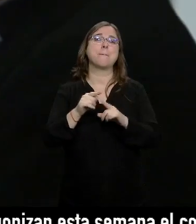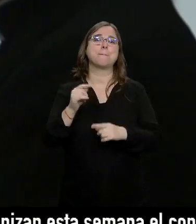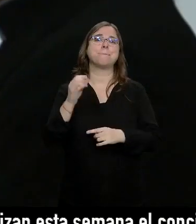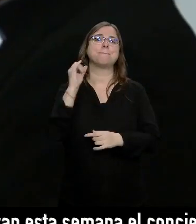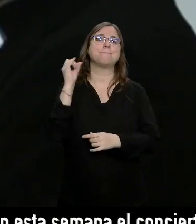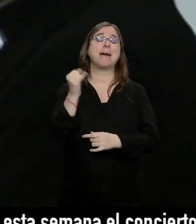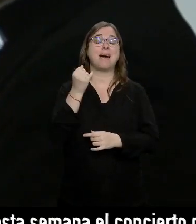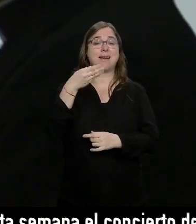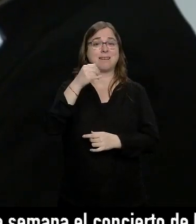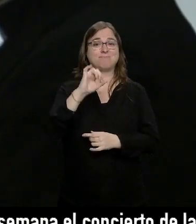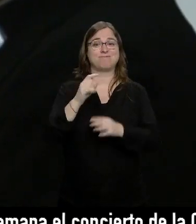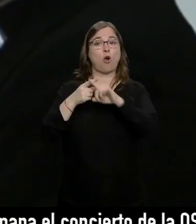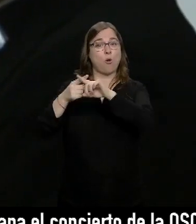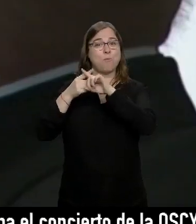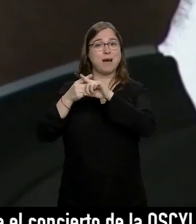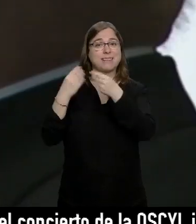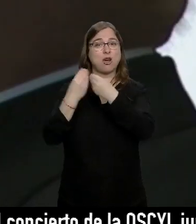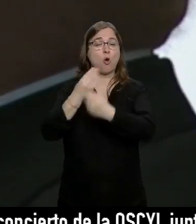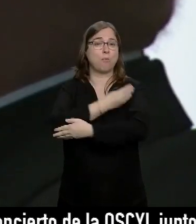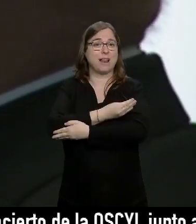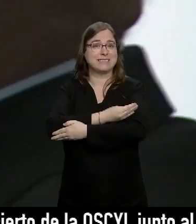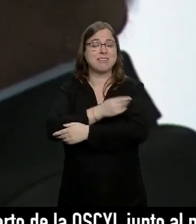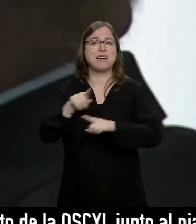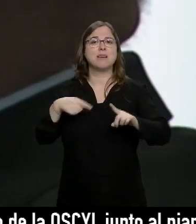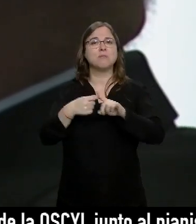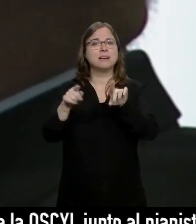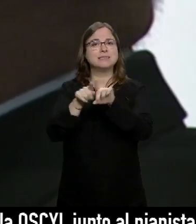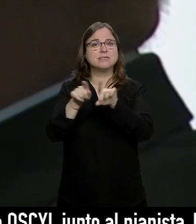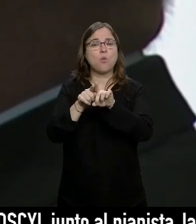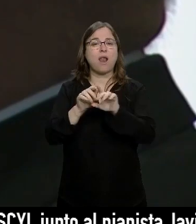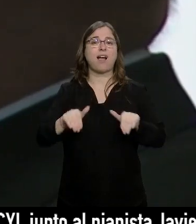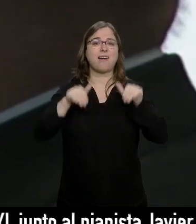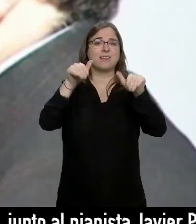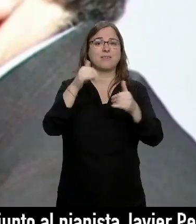comparte obispado con Plasencia y también compartía esa candidatura.